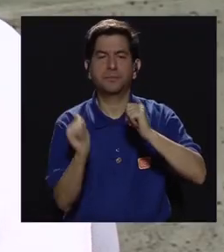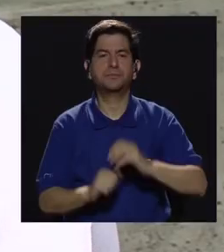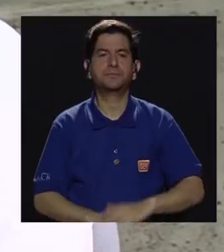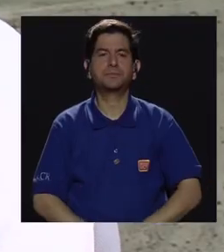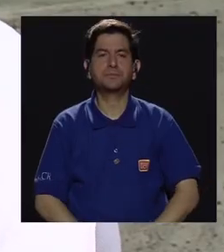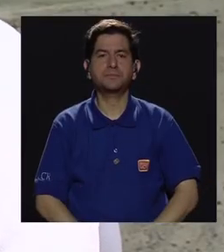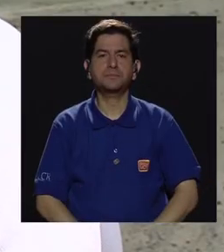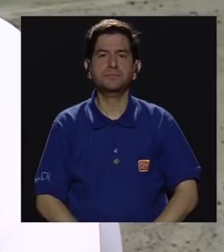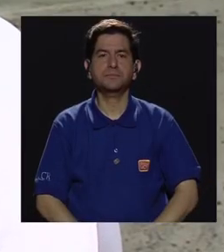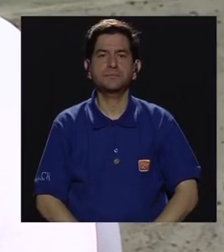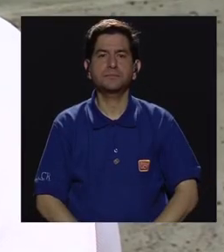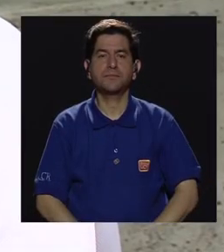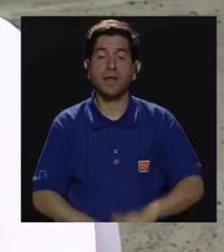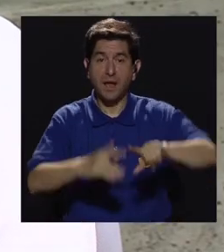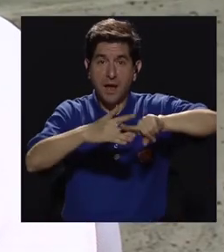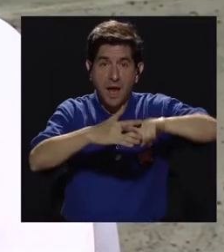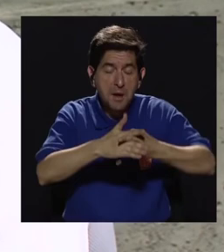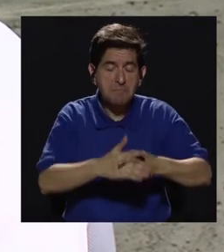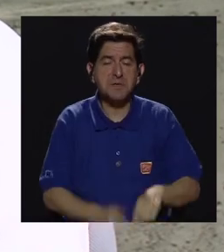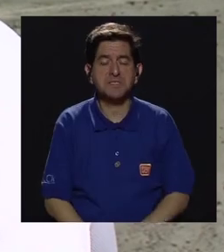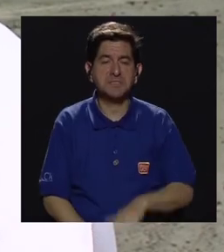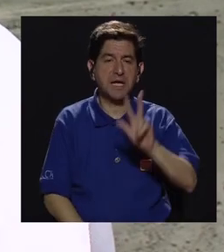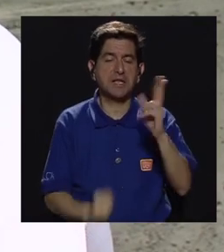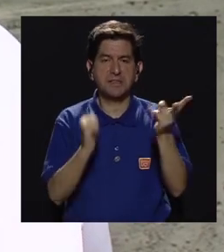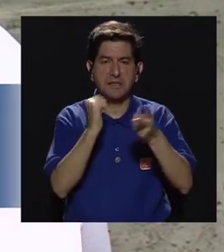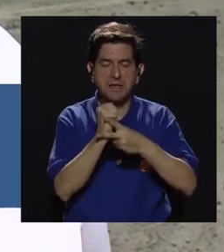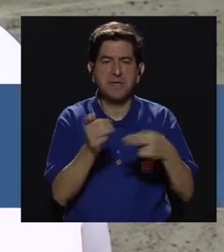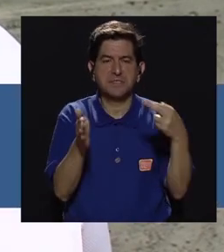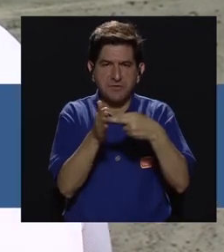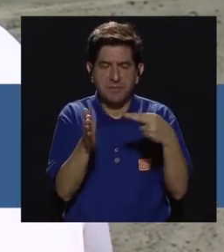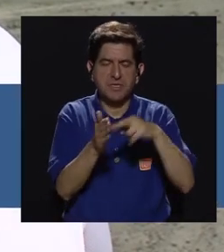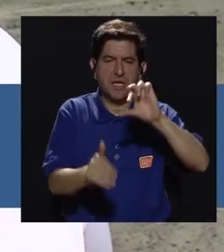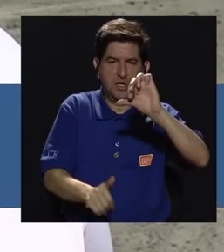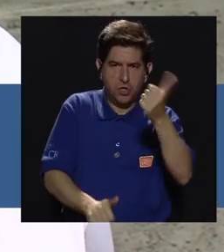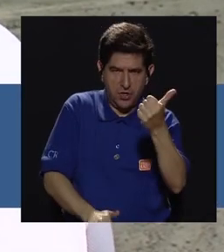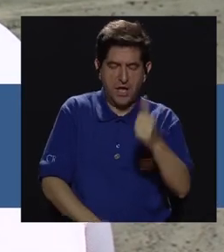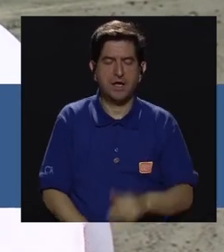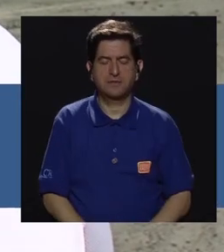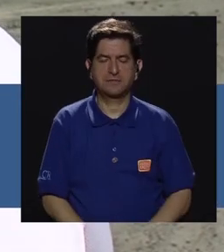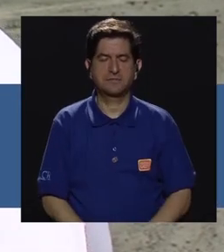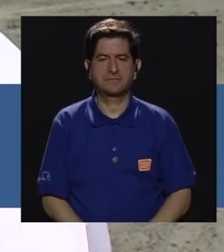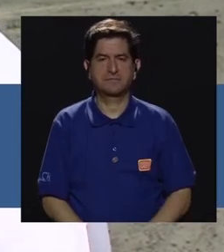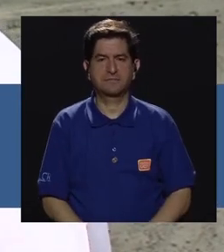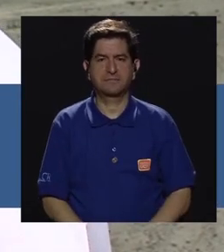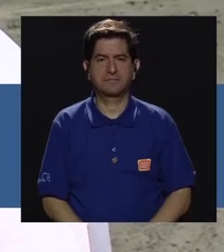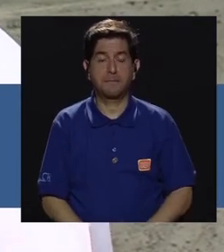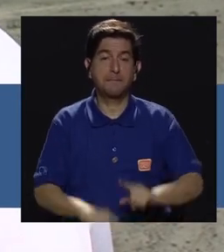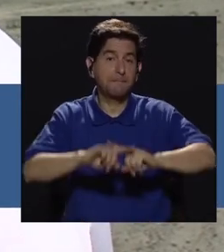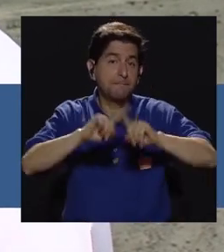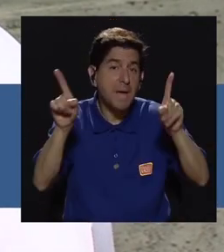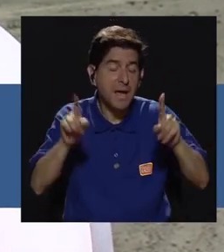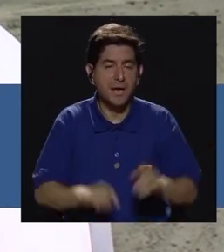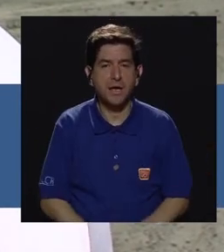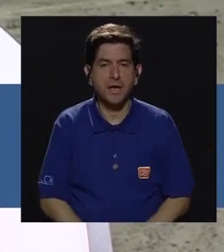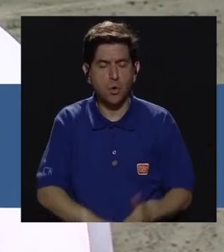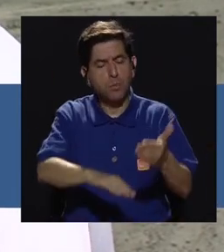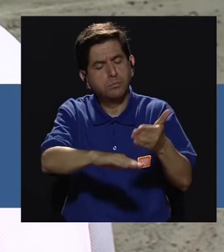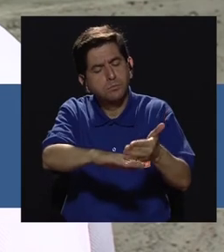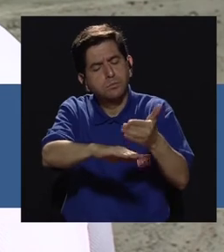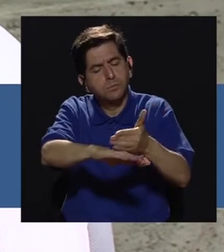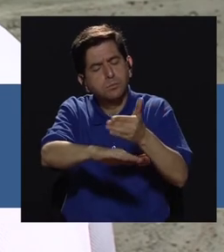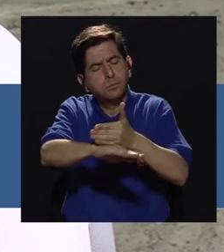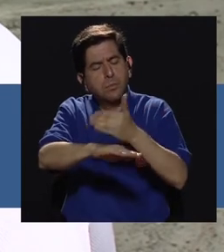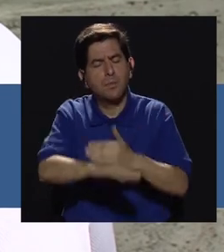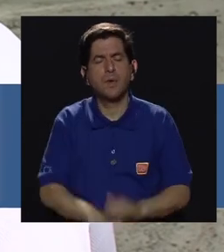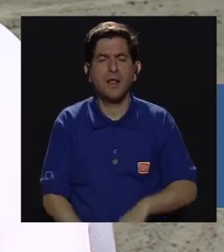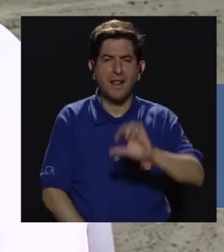Podemos empezar con 3 series de unas 10 repeticiones de abdominales. Sin embargo, conforme vamos progresando, las 10 repeticiones